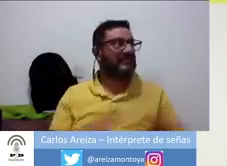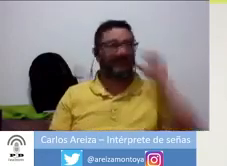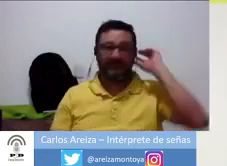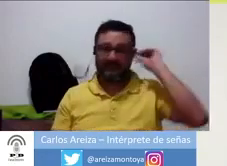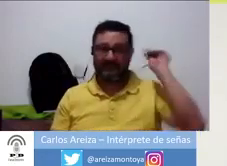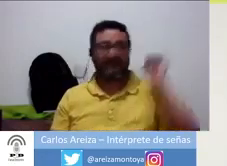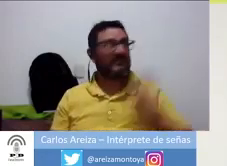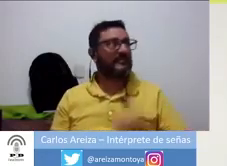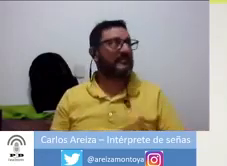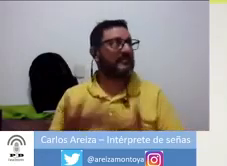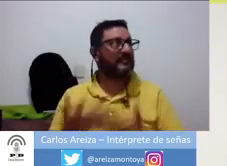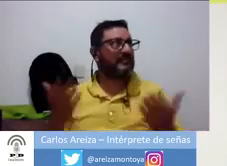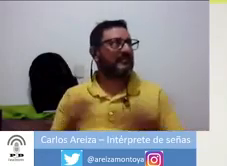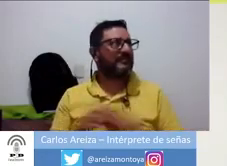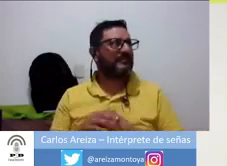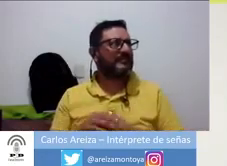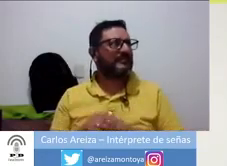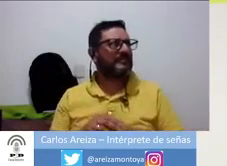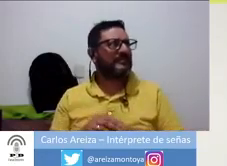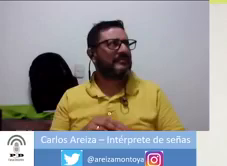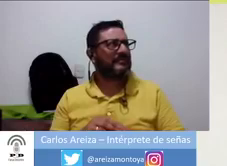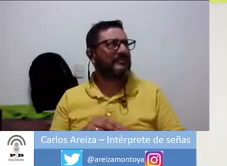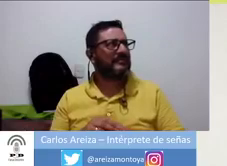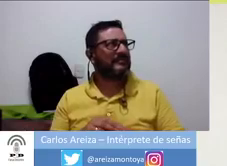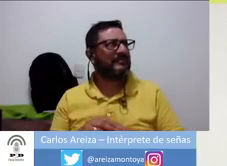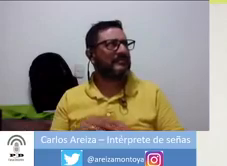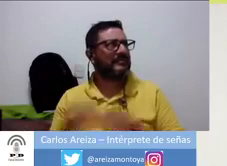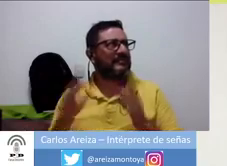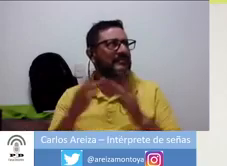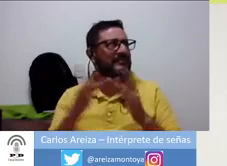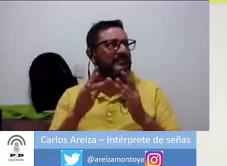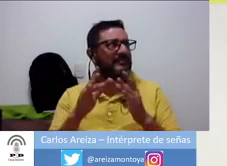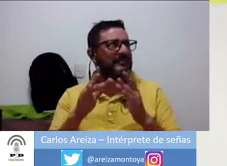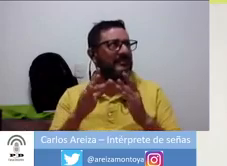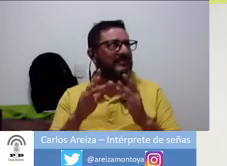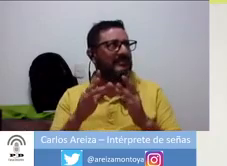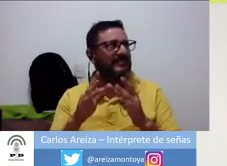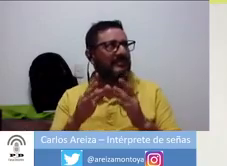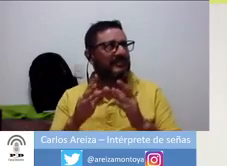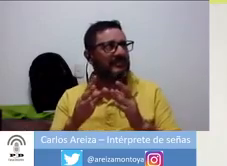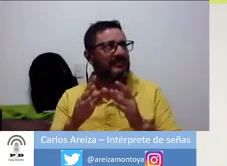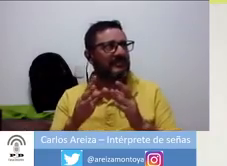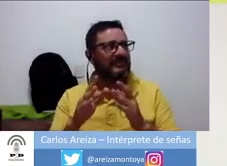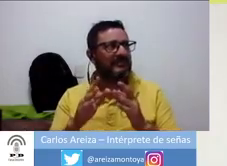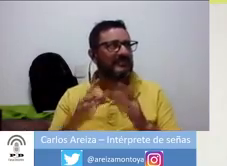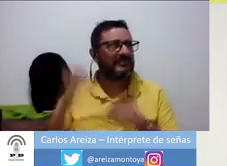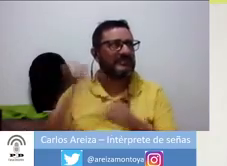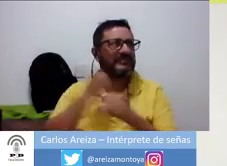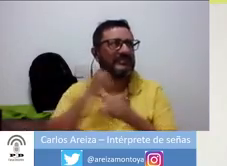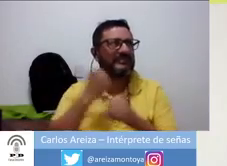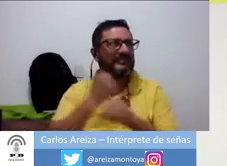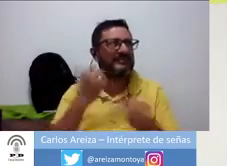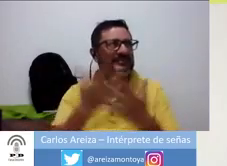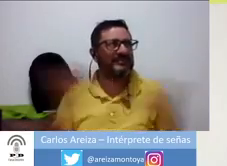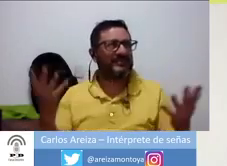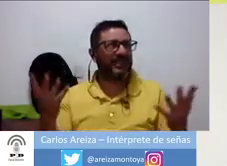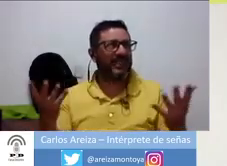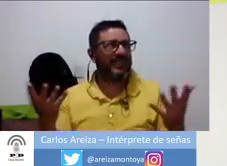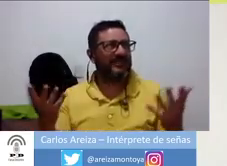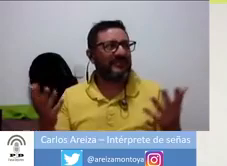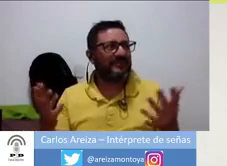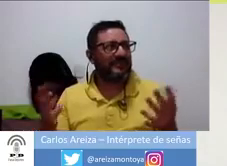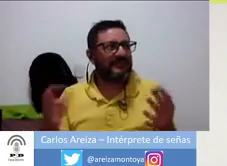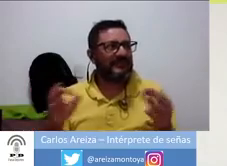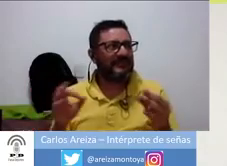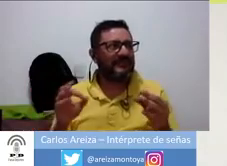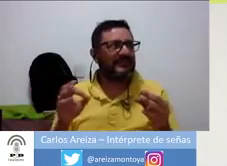no me voy a salir. Pues ya mi mamá estuvo de acuerdo, le digo a mi papá no mucho. Pero al final pues terminó